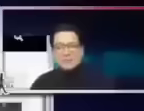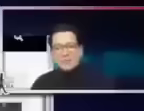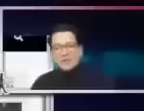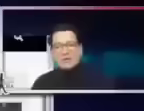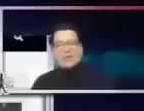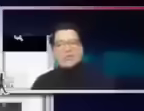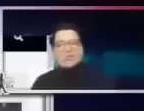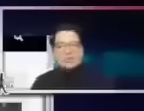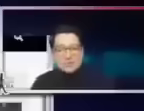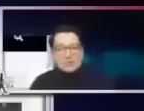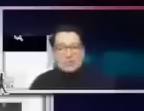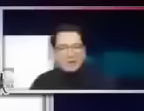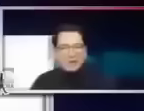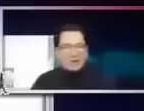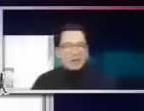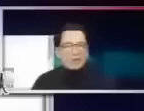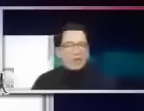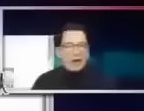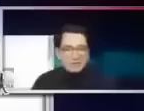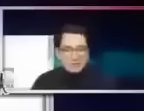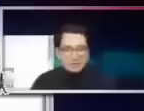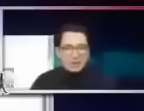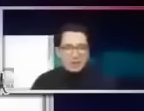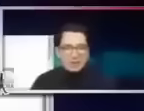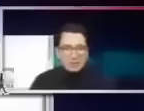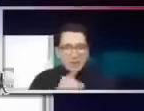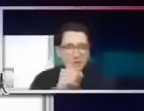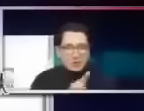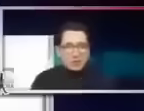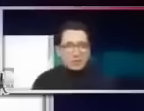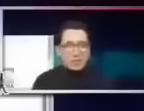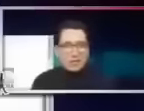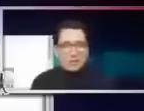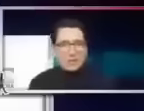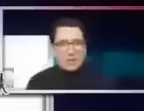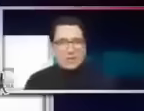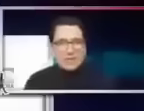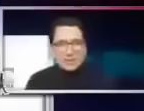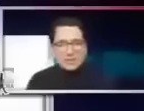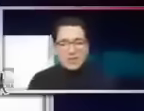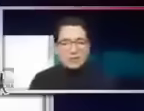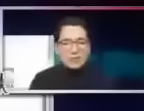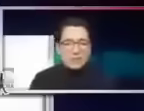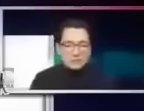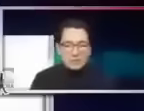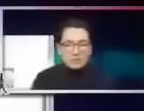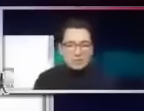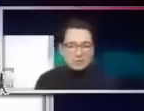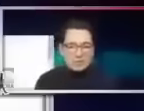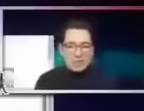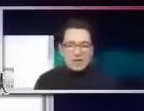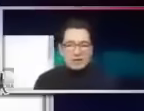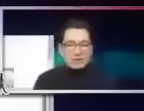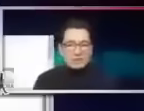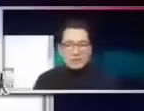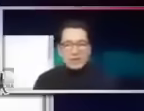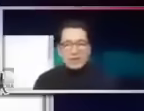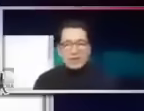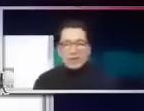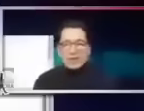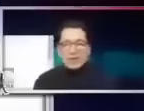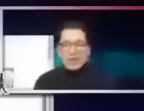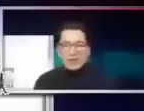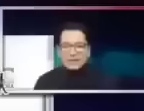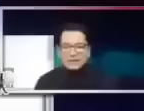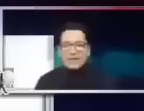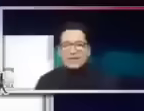están transportando combustible de contrabando hacia nuestro país con el objetivo de destruir a Pemex. Pero vamos a escuchar